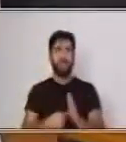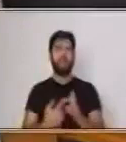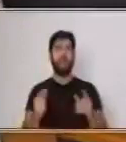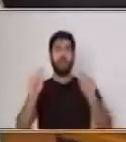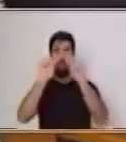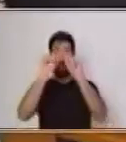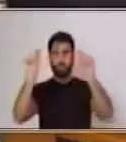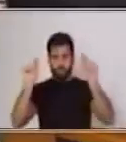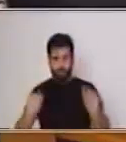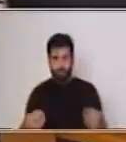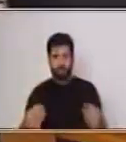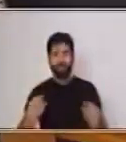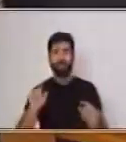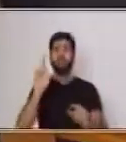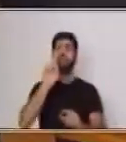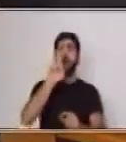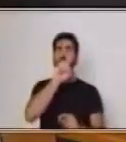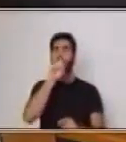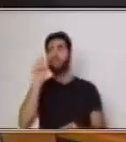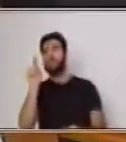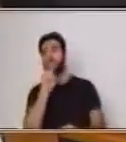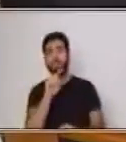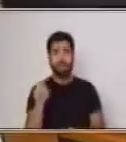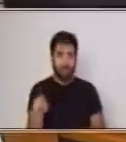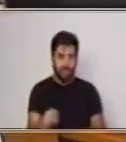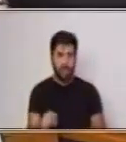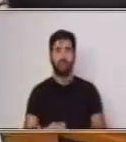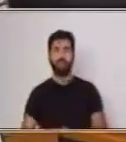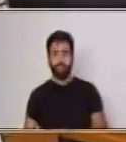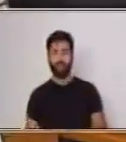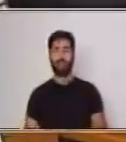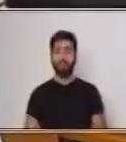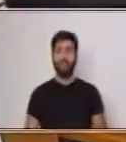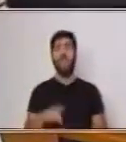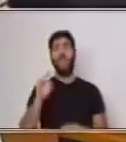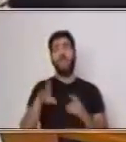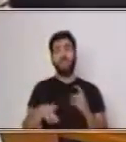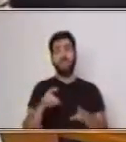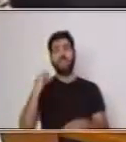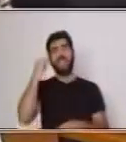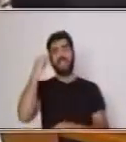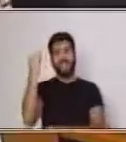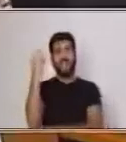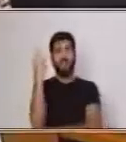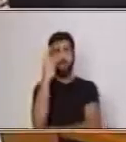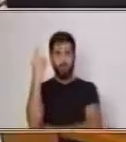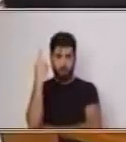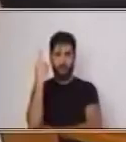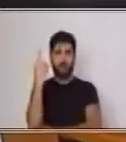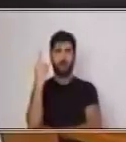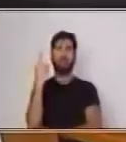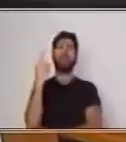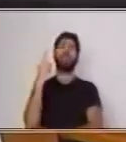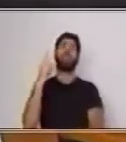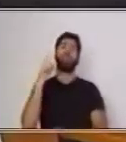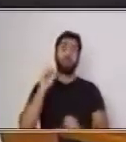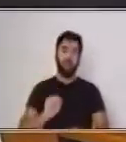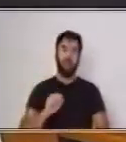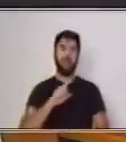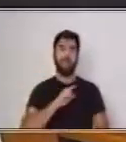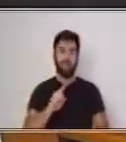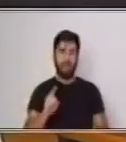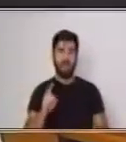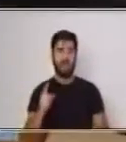está indicando en los párrafos encuadrados que sus ideas principales, que van a ser dos, pueden